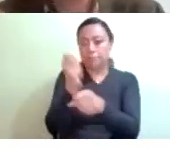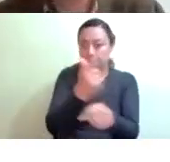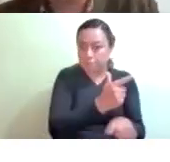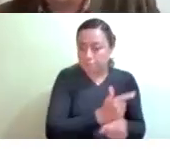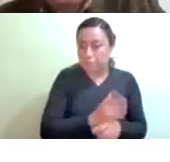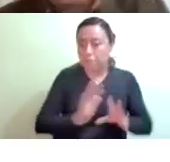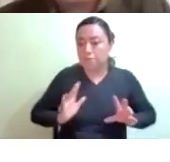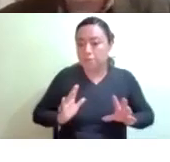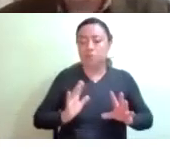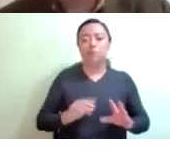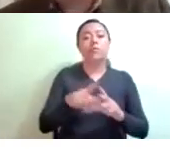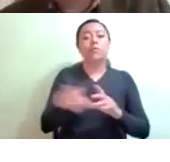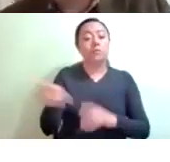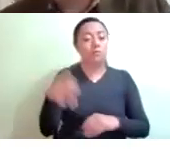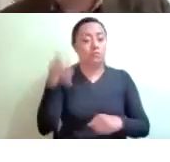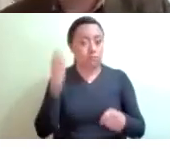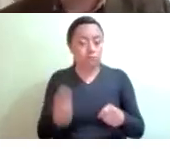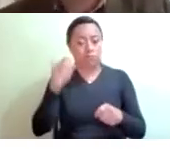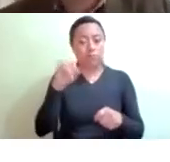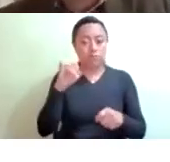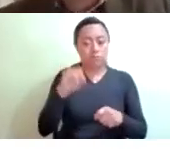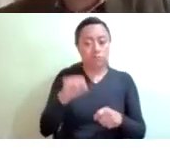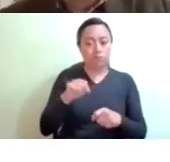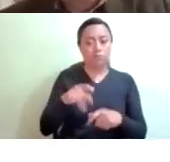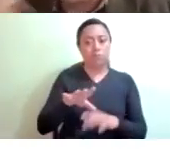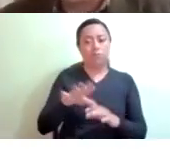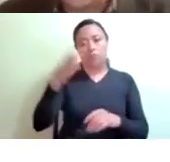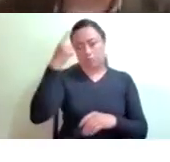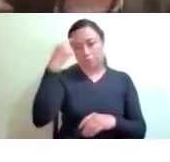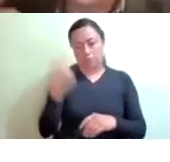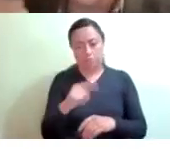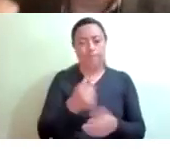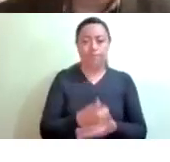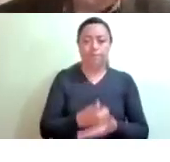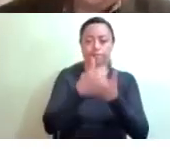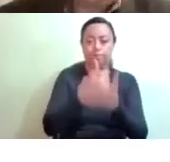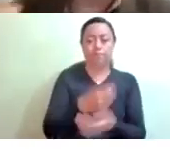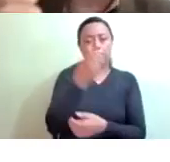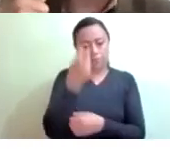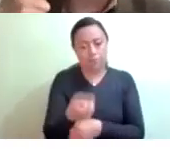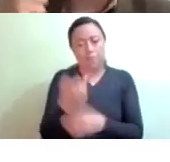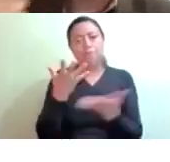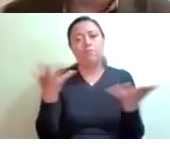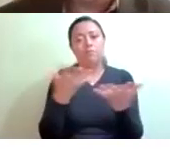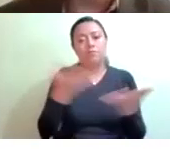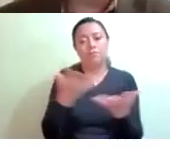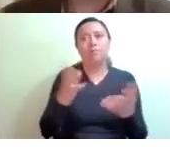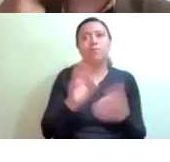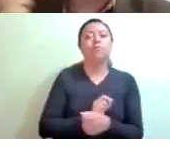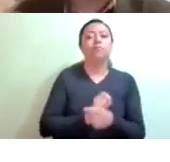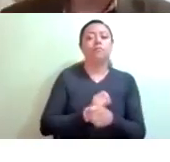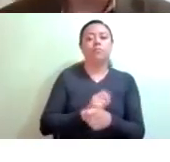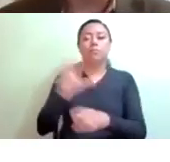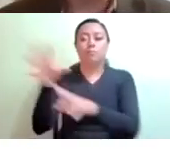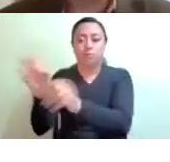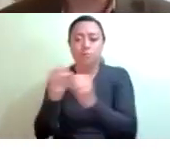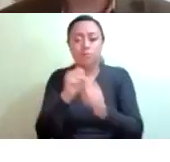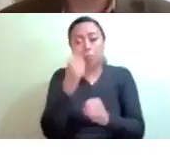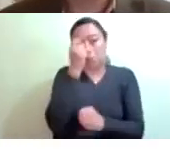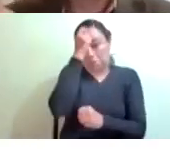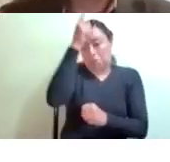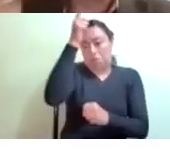condenatoria, incluso para considerarlos para un estímulo. Y eso disuade de detenciones inventadas, detenciones que no tienen